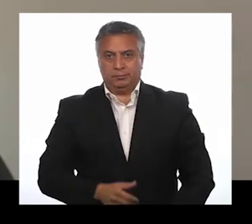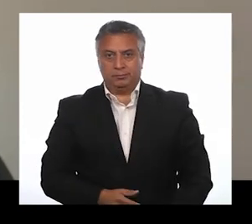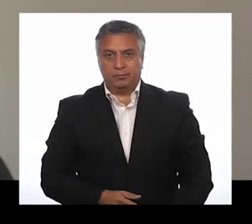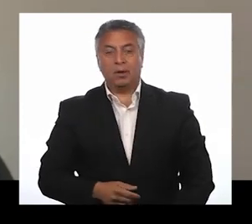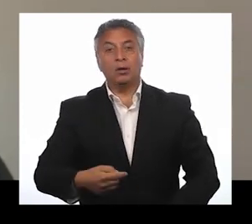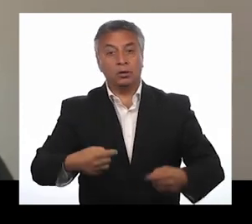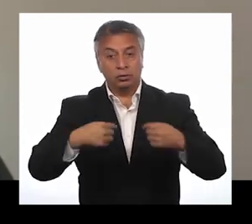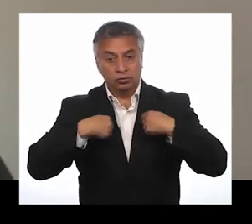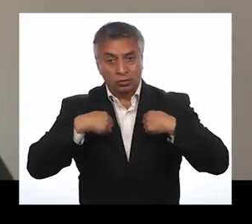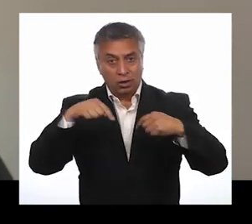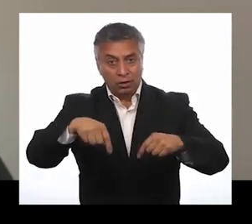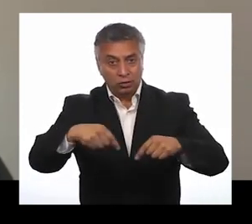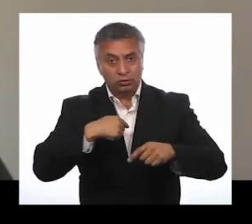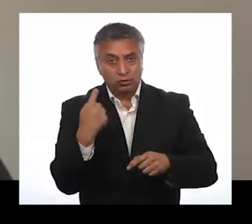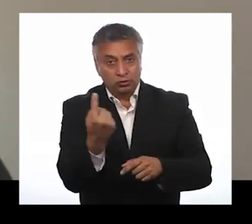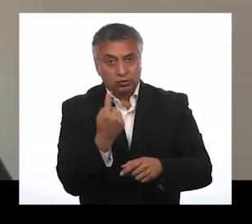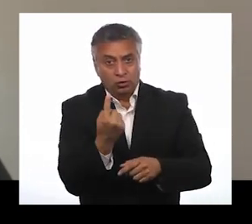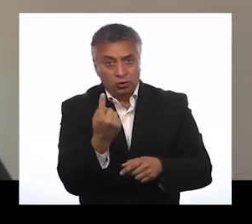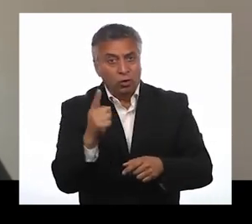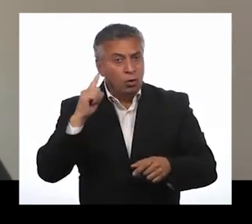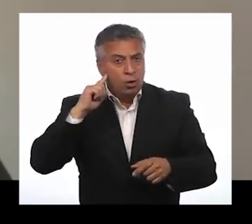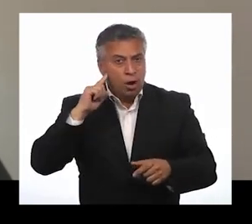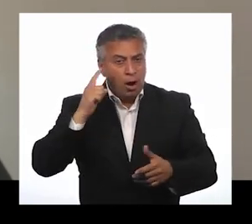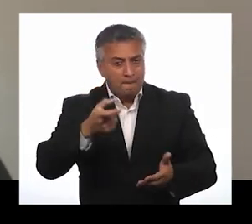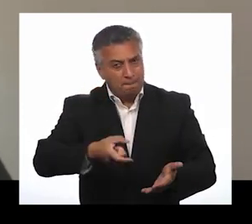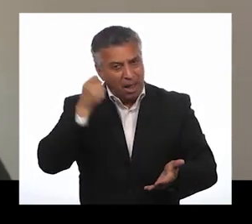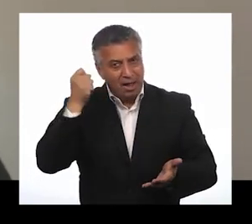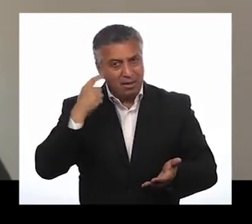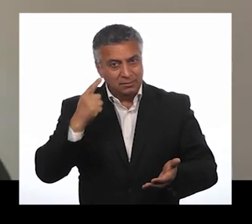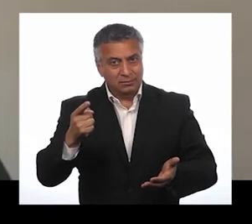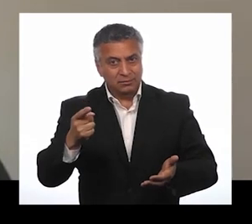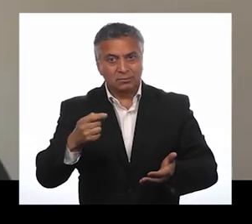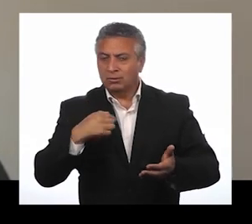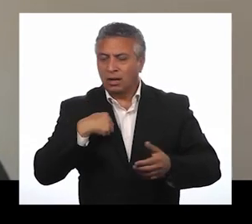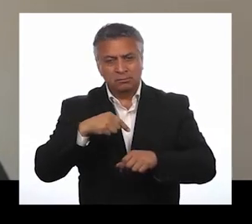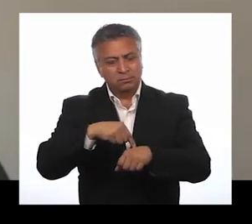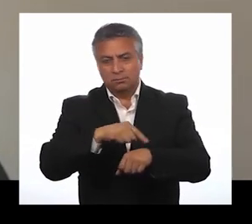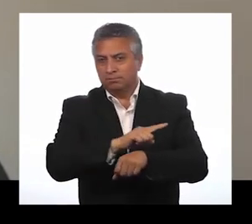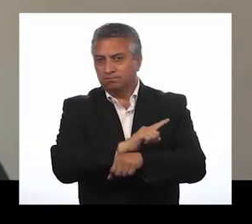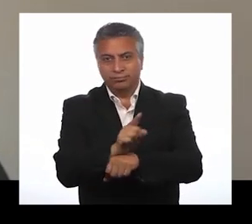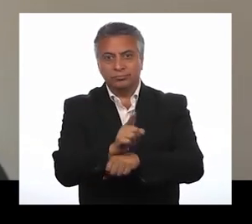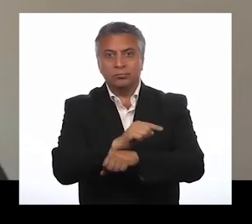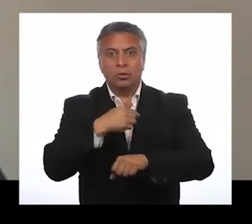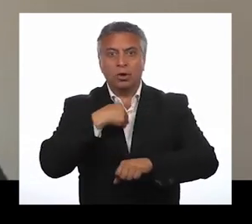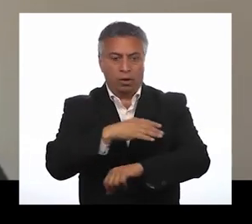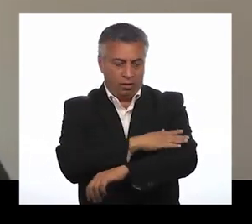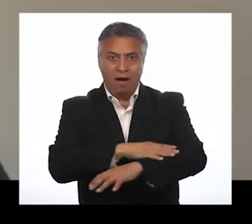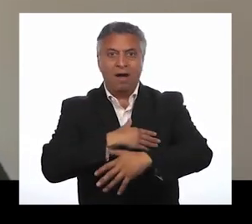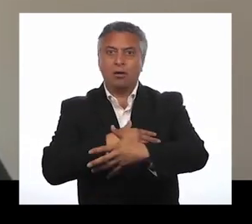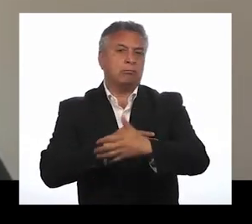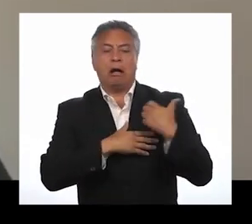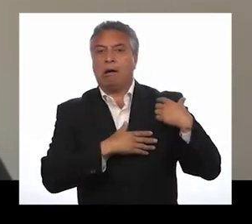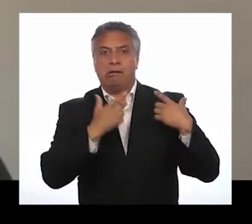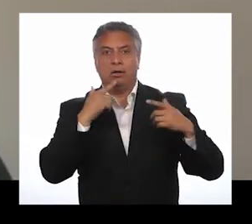ese momento que nos quedamos solos, suena un disparo. Y instantáneamente mi brazo ya estaba hacia